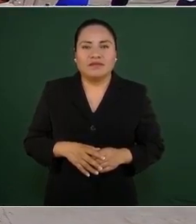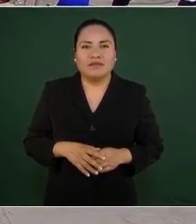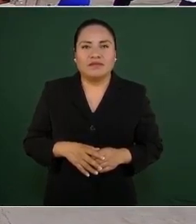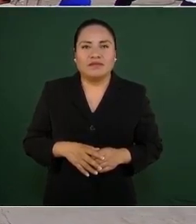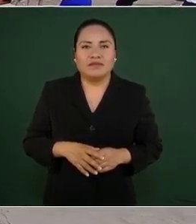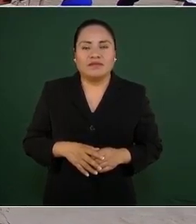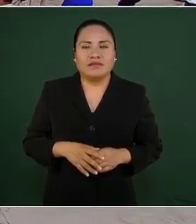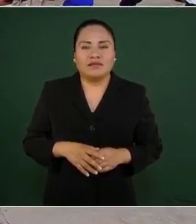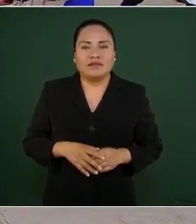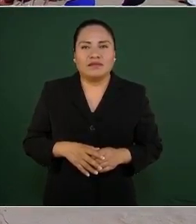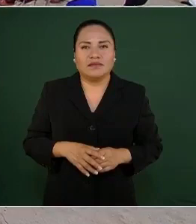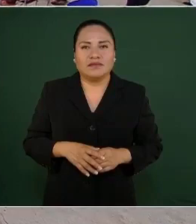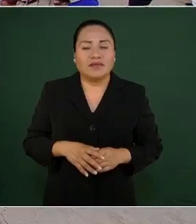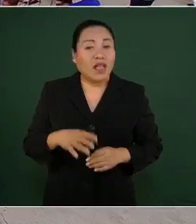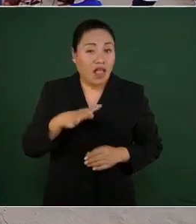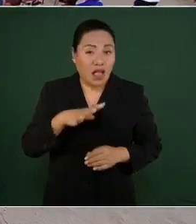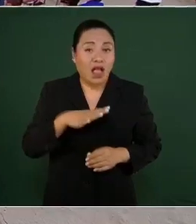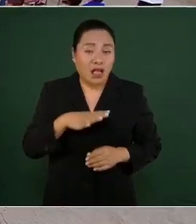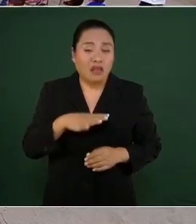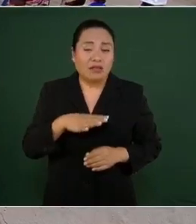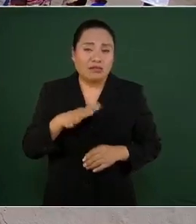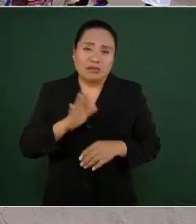es muy importante, el ejemplo.